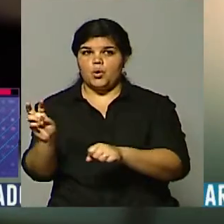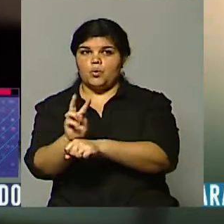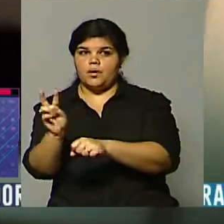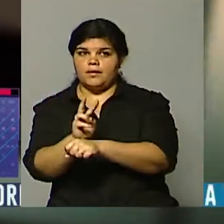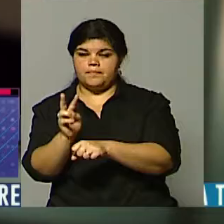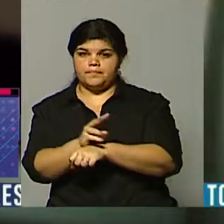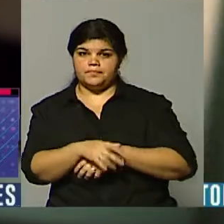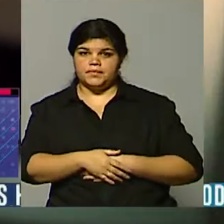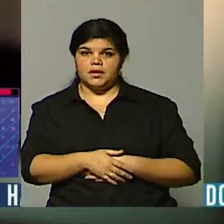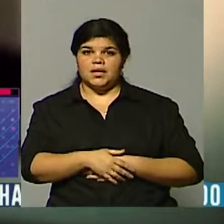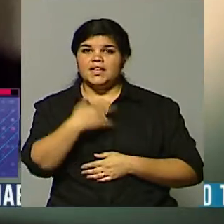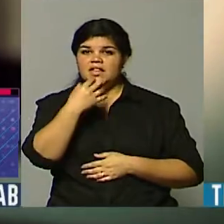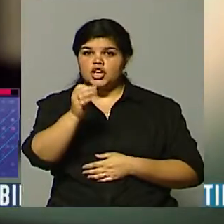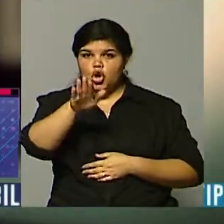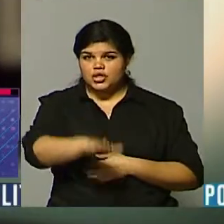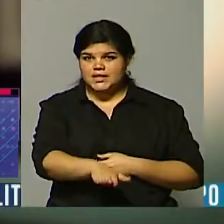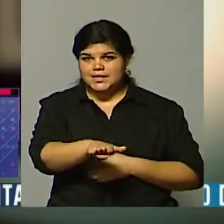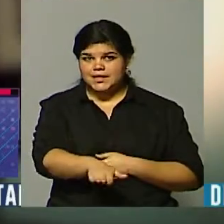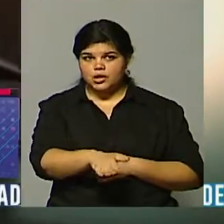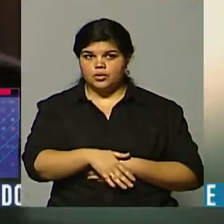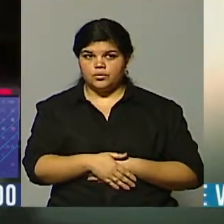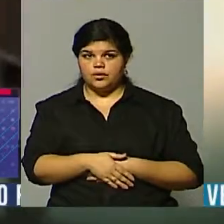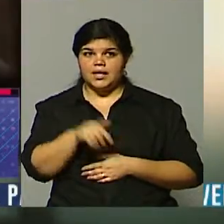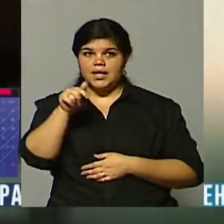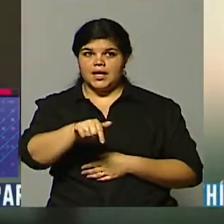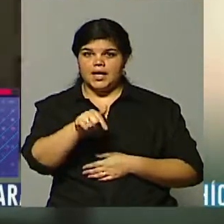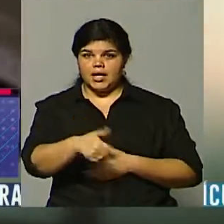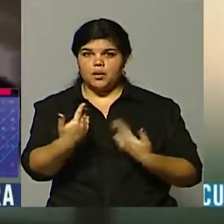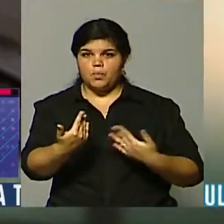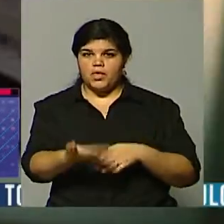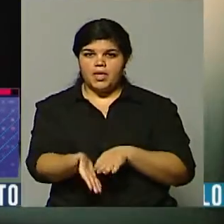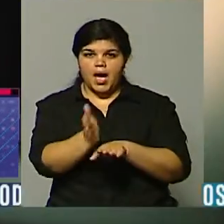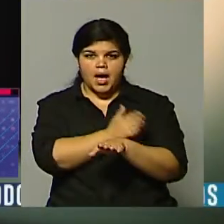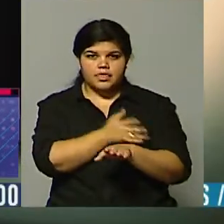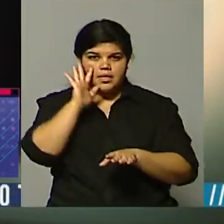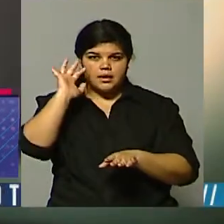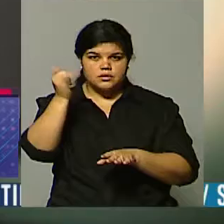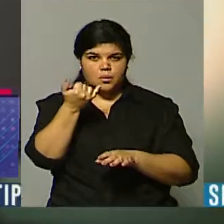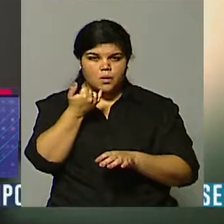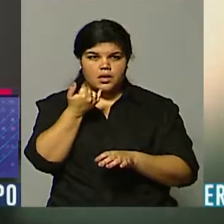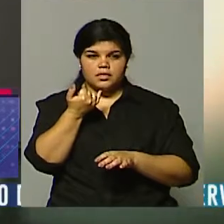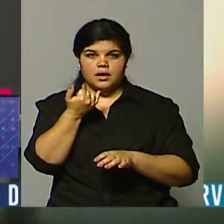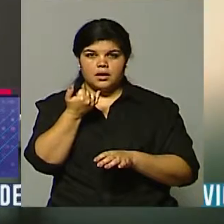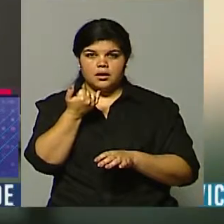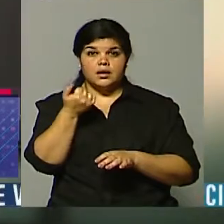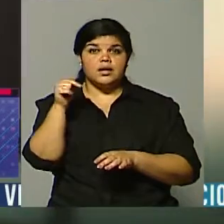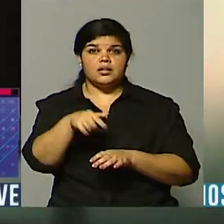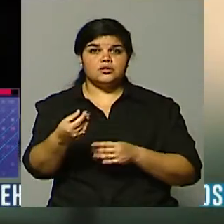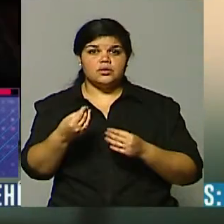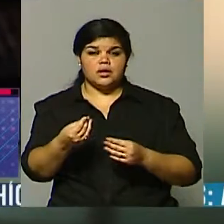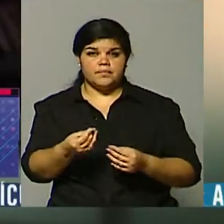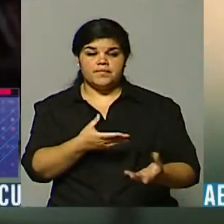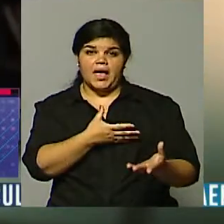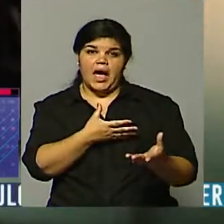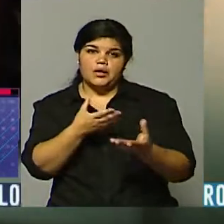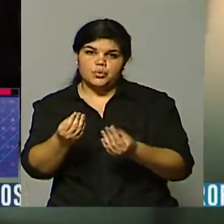pequeño, Danny, tiene un don que le permite tener premoniciones psíquicas y que esto lo ayudará tanto a ver qué